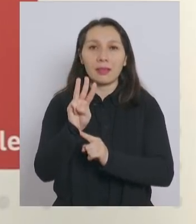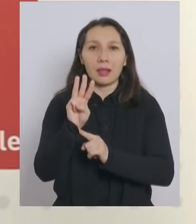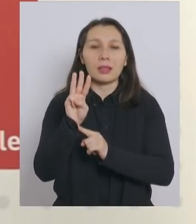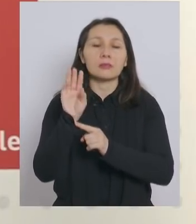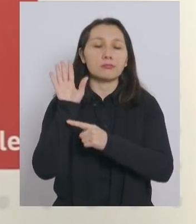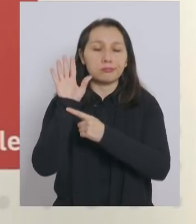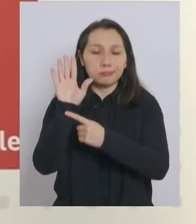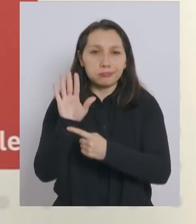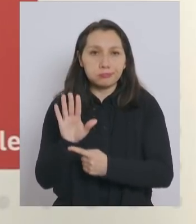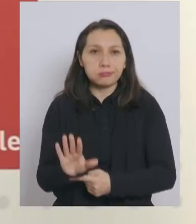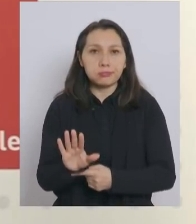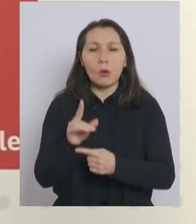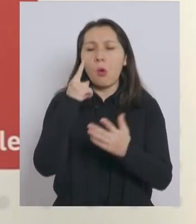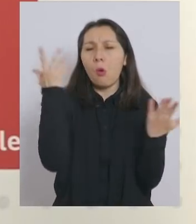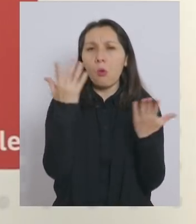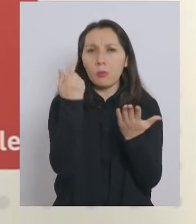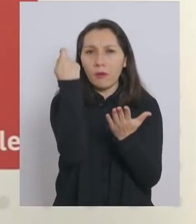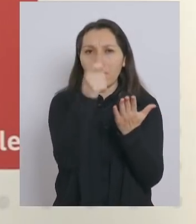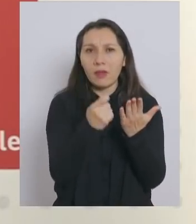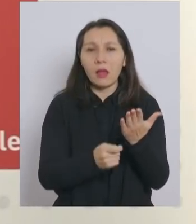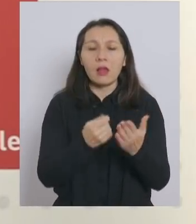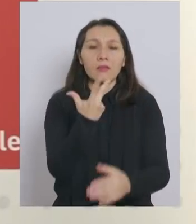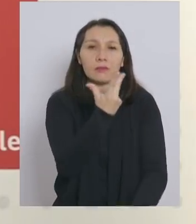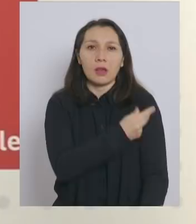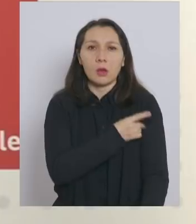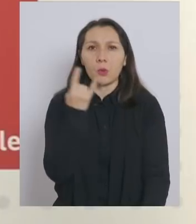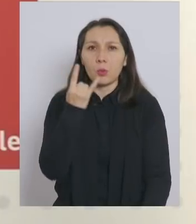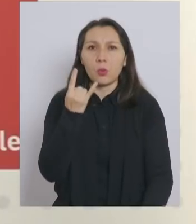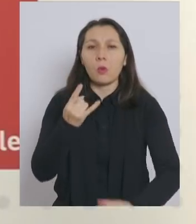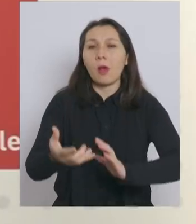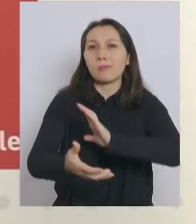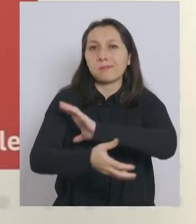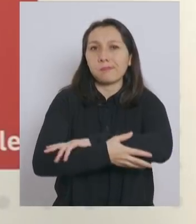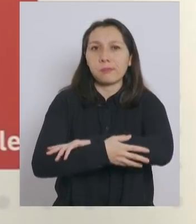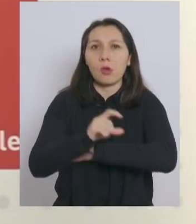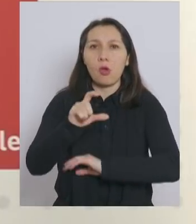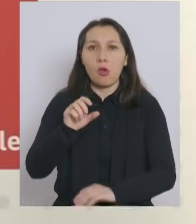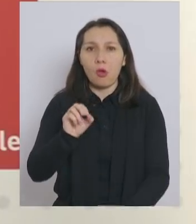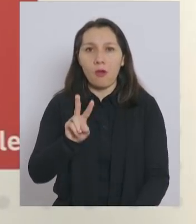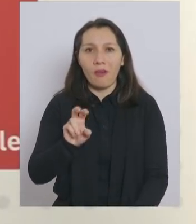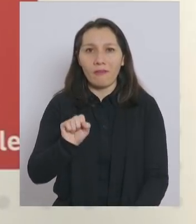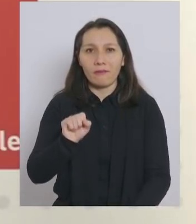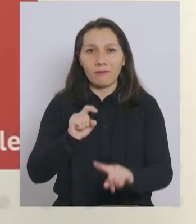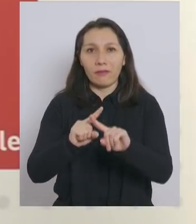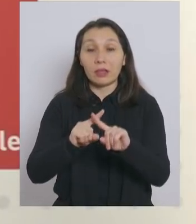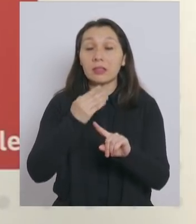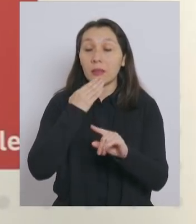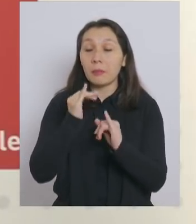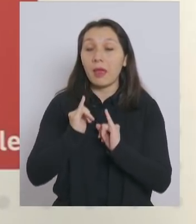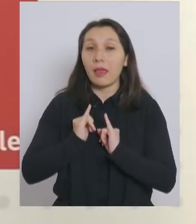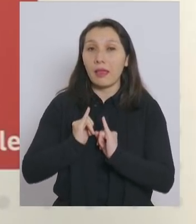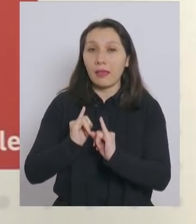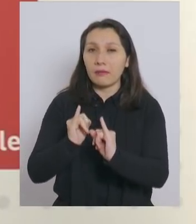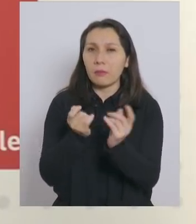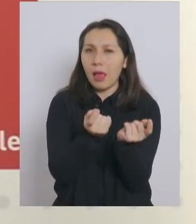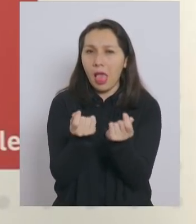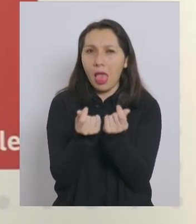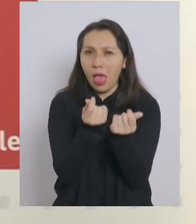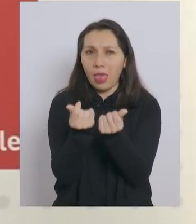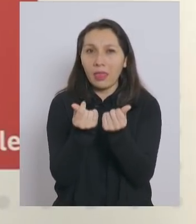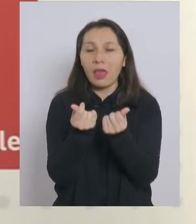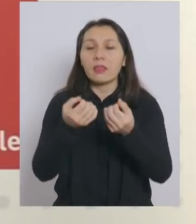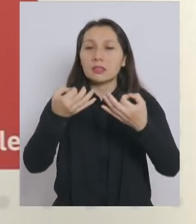sobre los criterios de evaluación de vacunas de emergencia del mecanismo COVAX, además de informes que dan cuenta de la calidad, seguridad